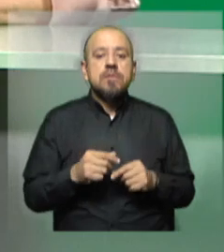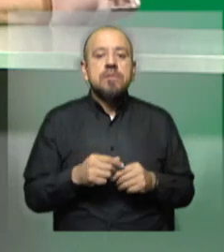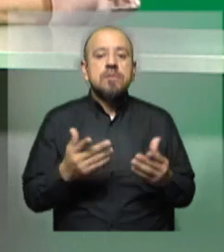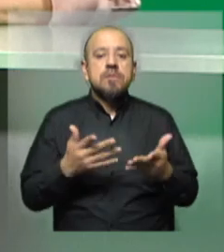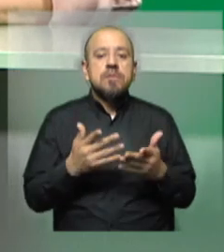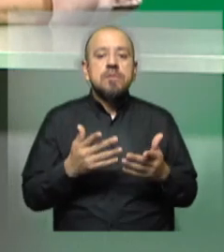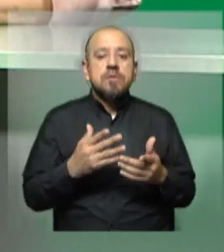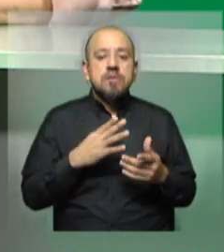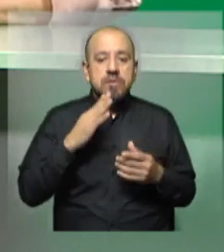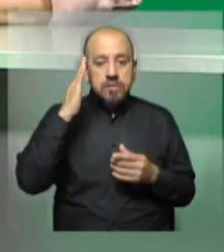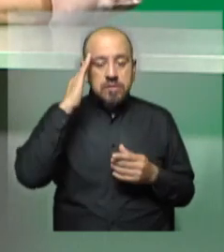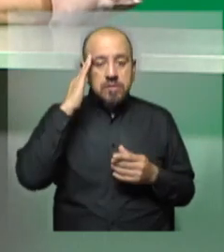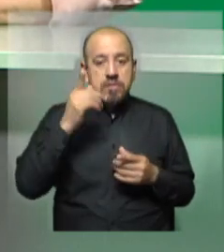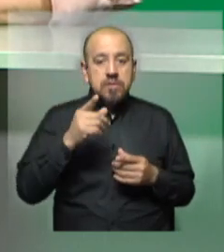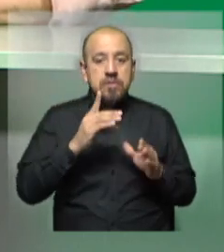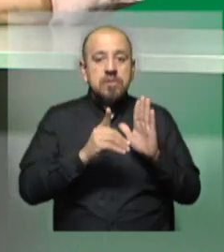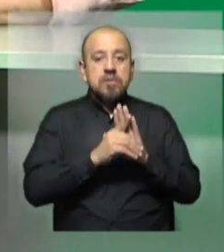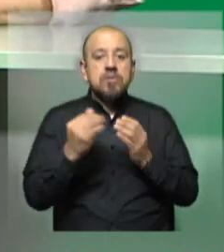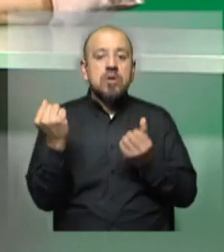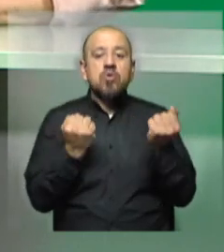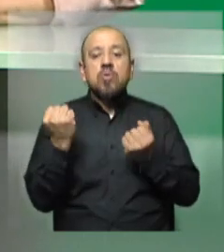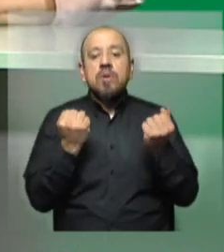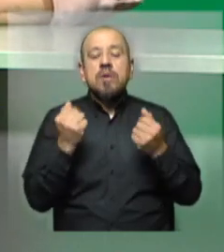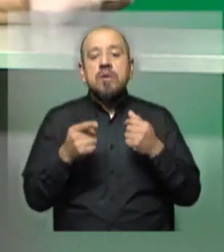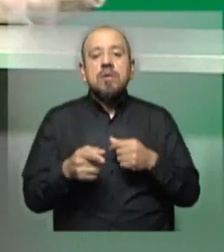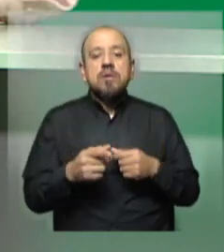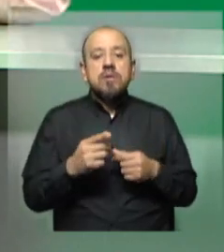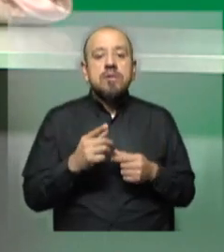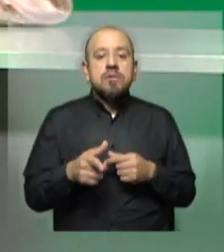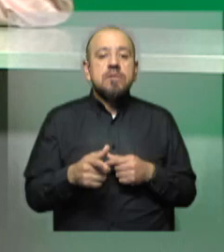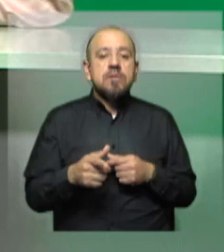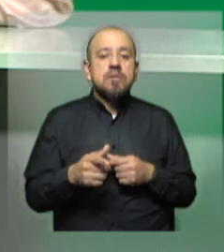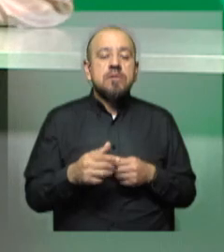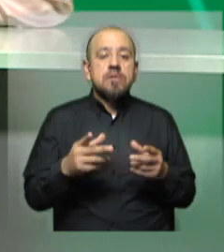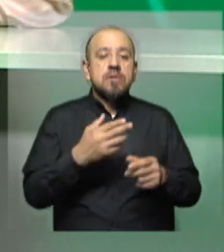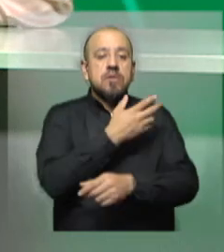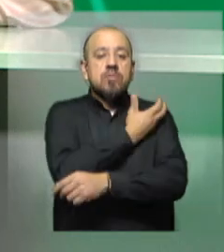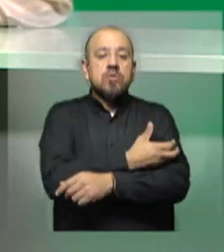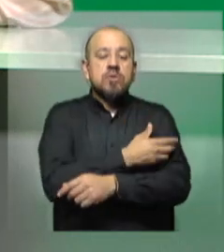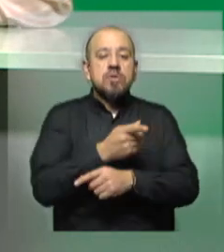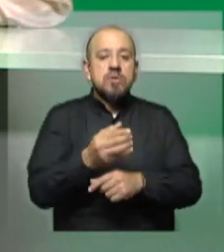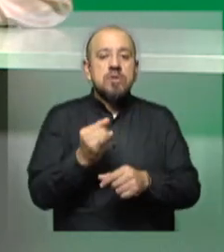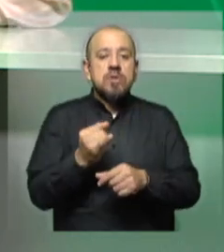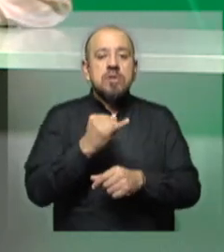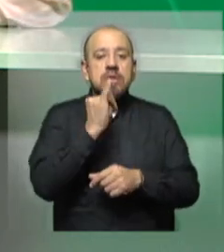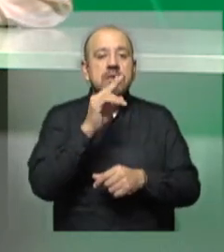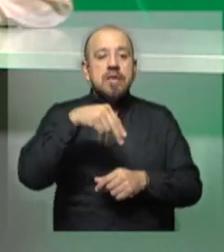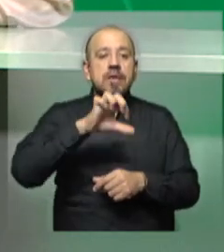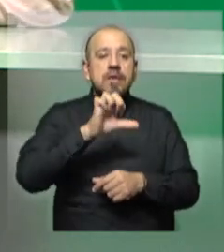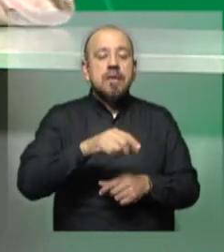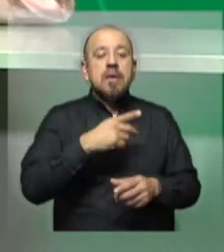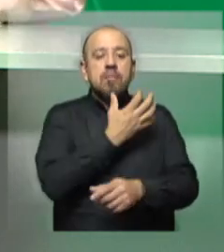vamos a conocer en los datos de economía hablábamos al principio que se conocieron los datos de pobreza del Instituto Nacional de estadística claro